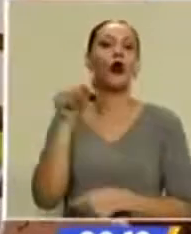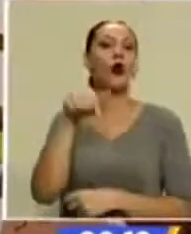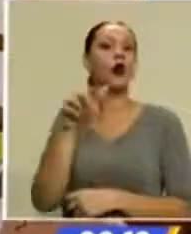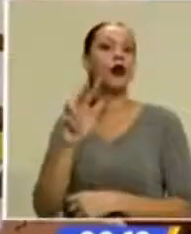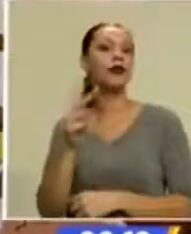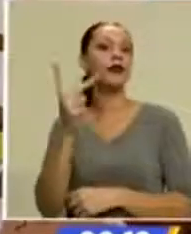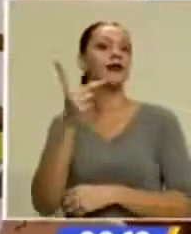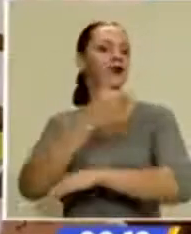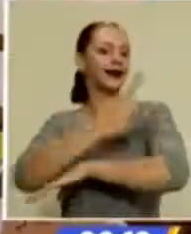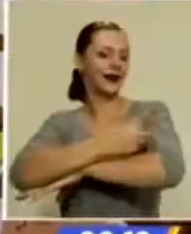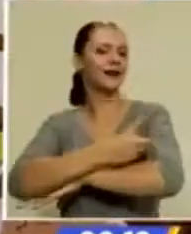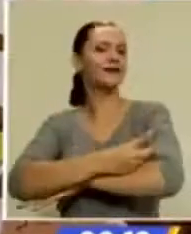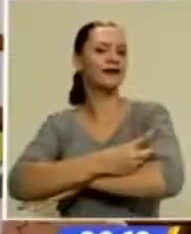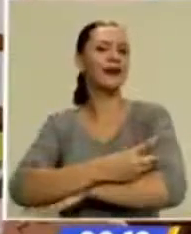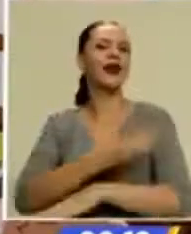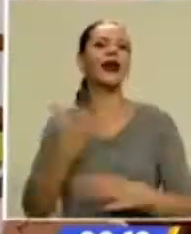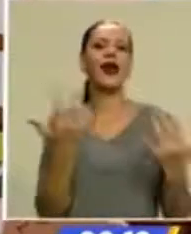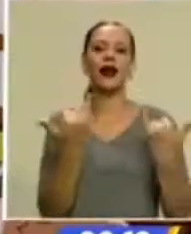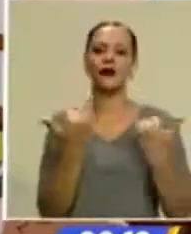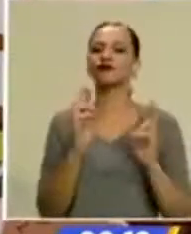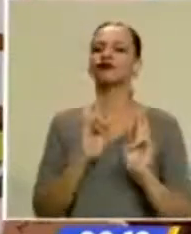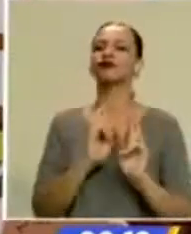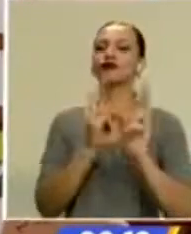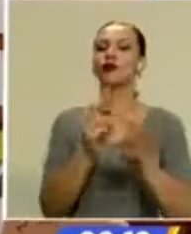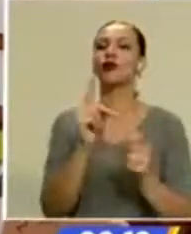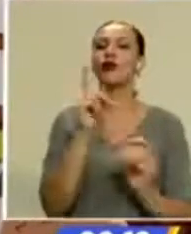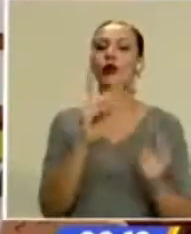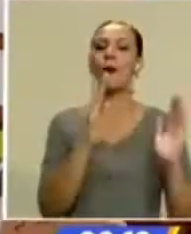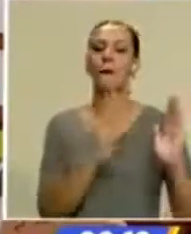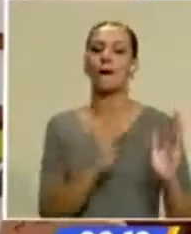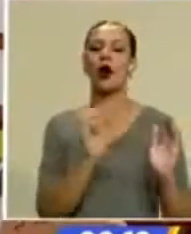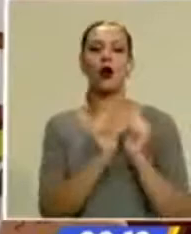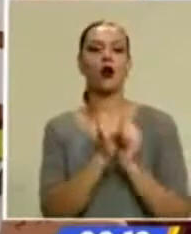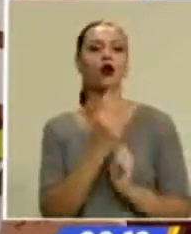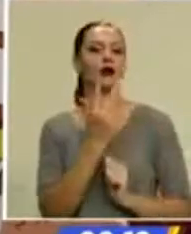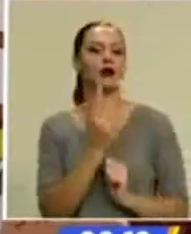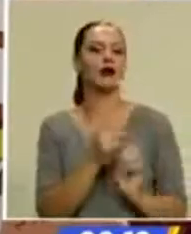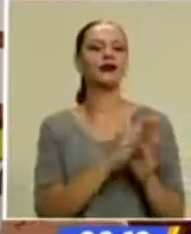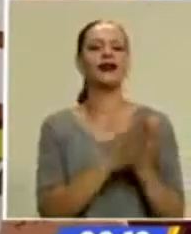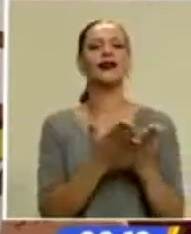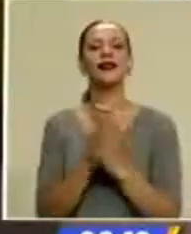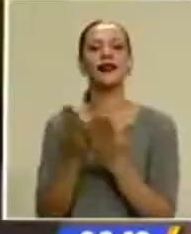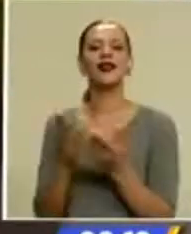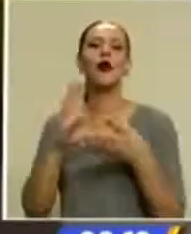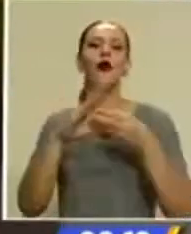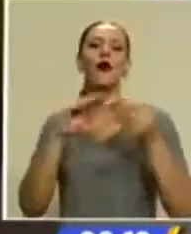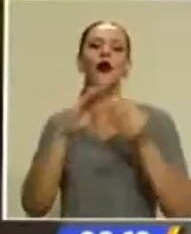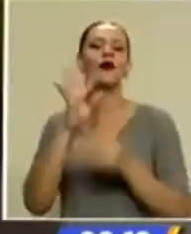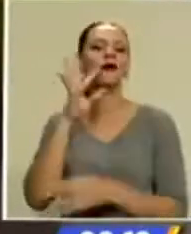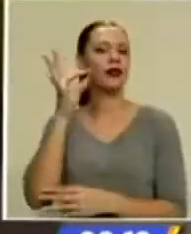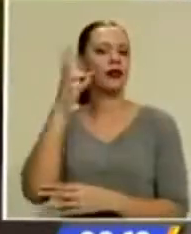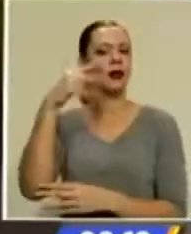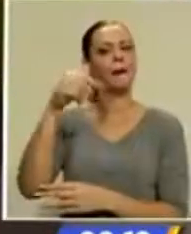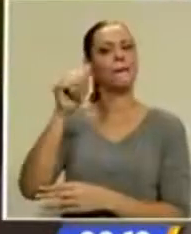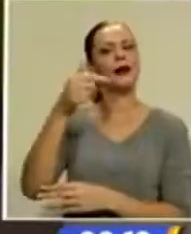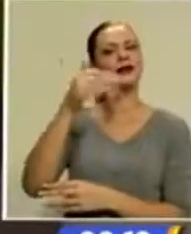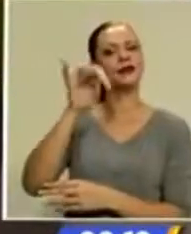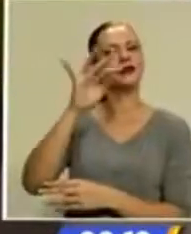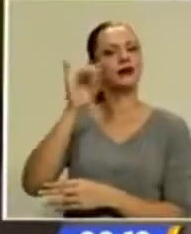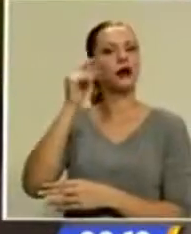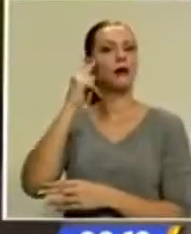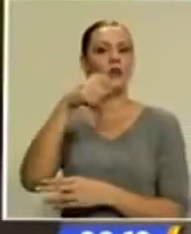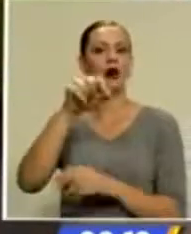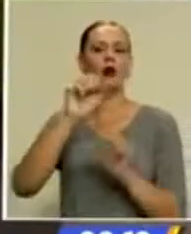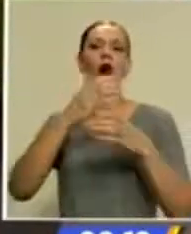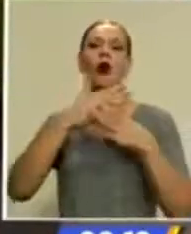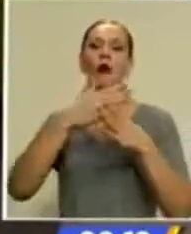el tercer día en el que estamos obsequiando un paquete con 3 libros de los cuentos de mi tía Panchita para que los puedan